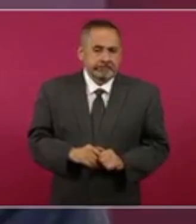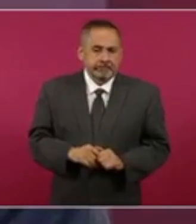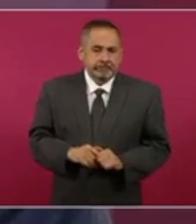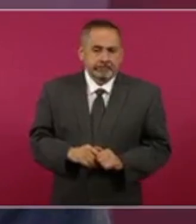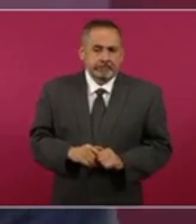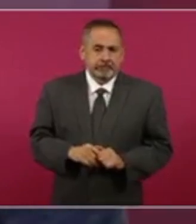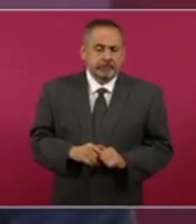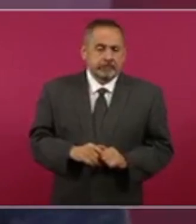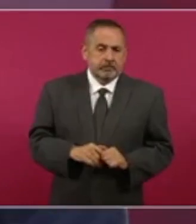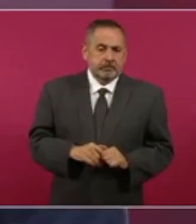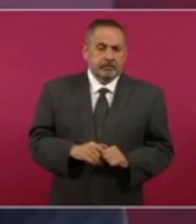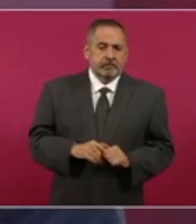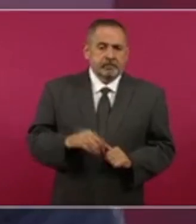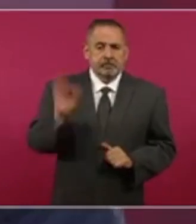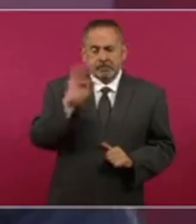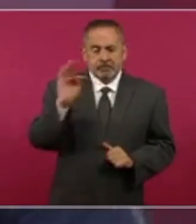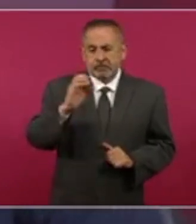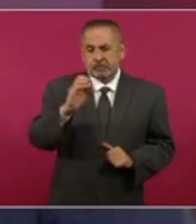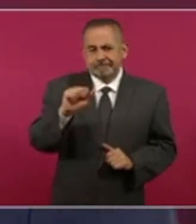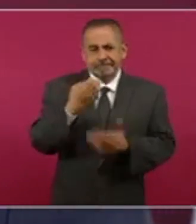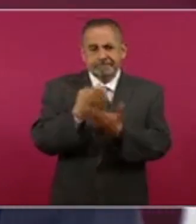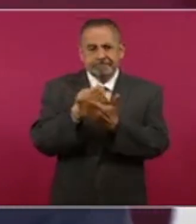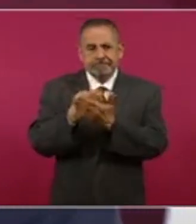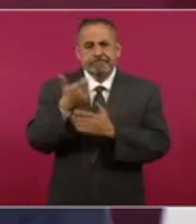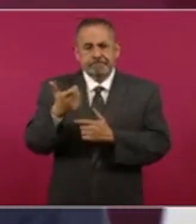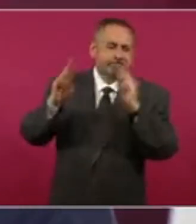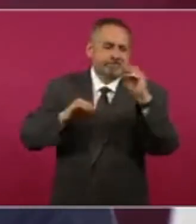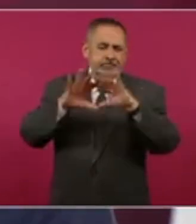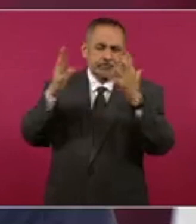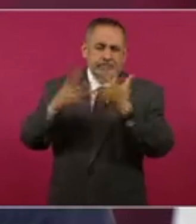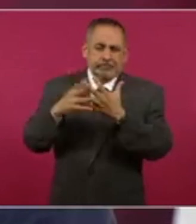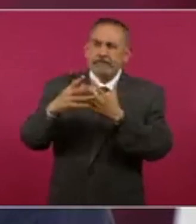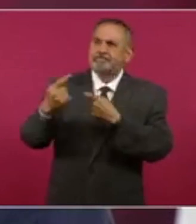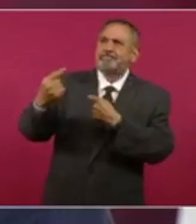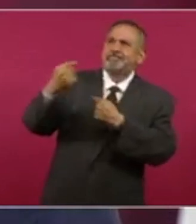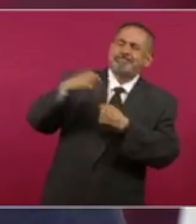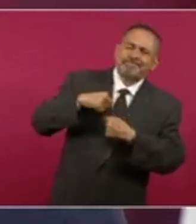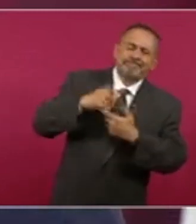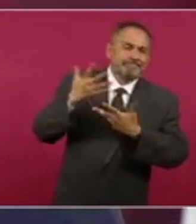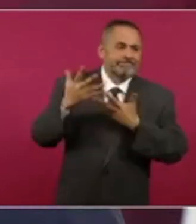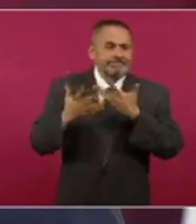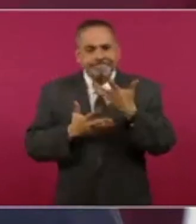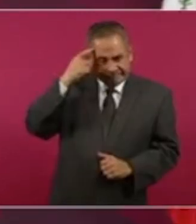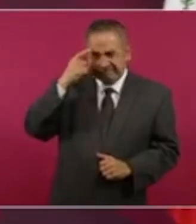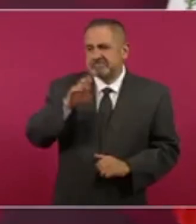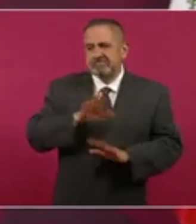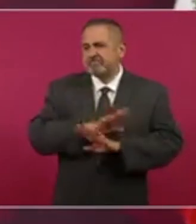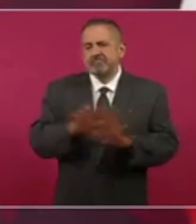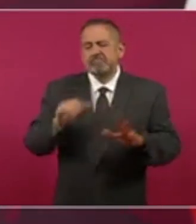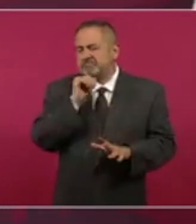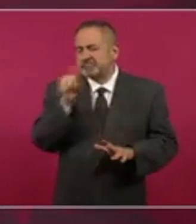que sí puede haber una crisis económica financiera externa que pueda impactarnos